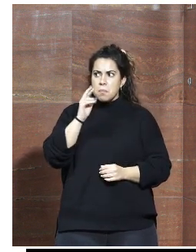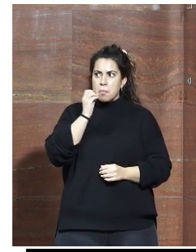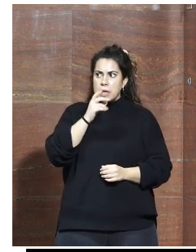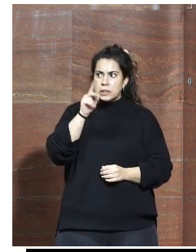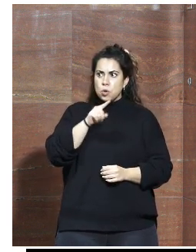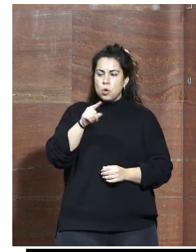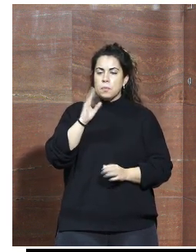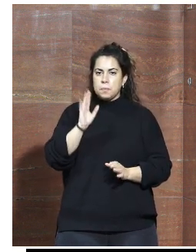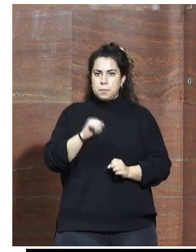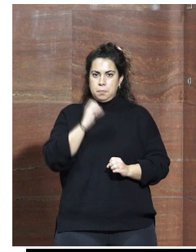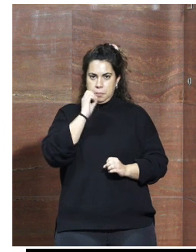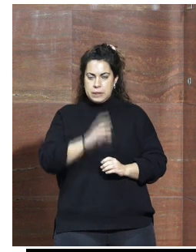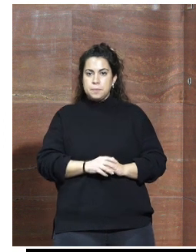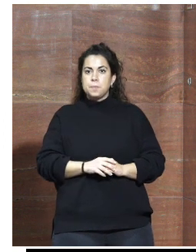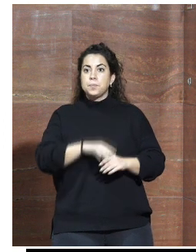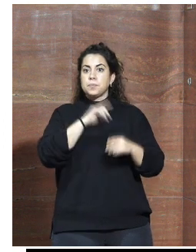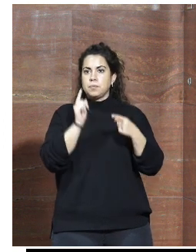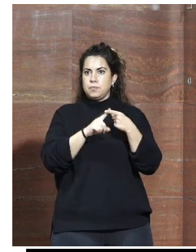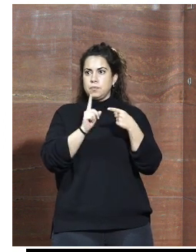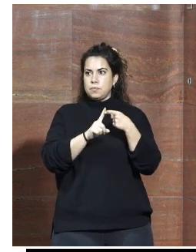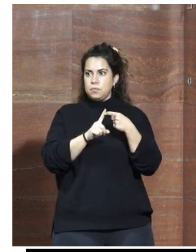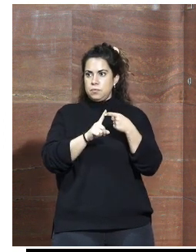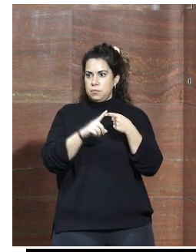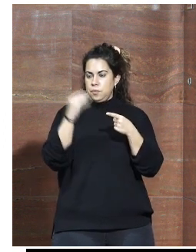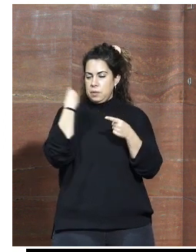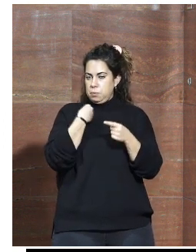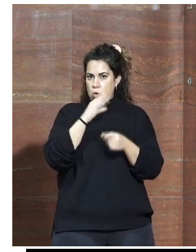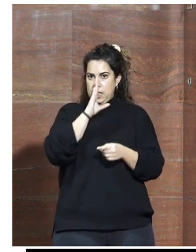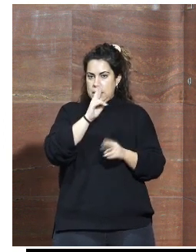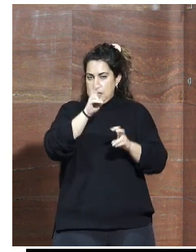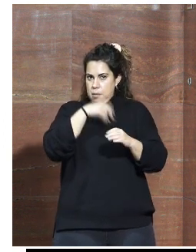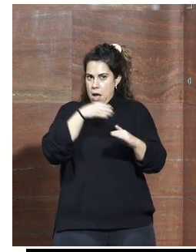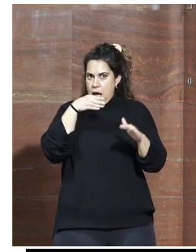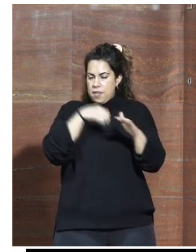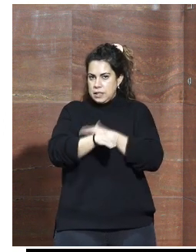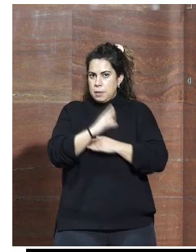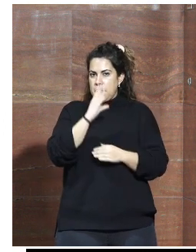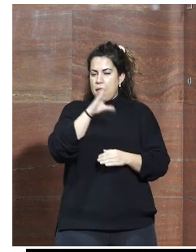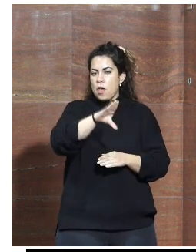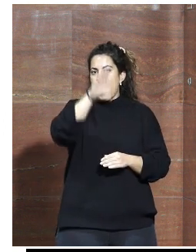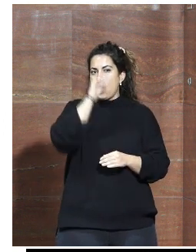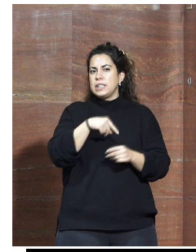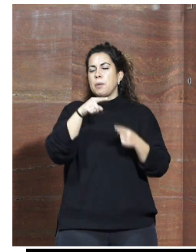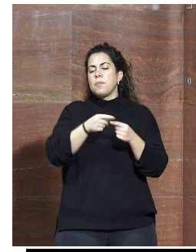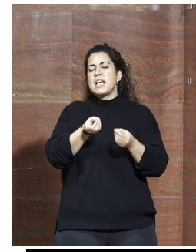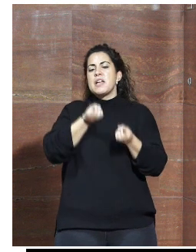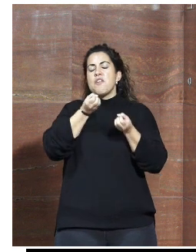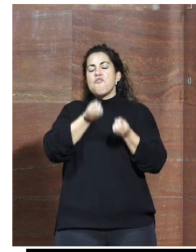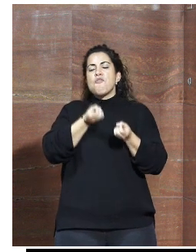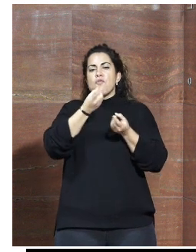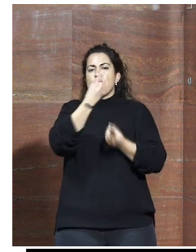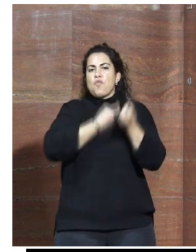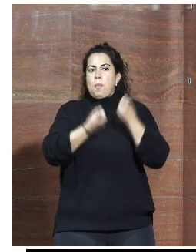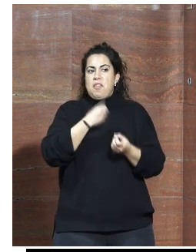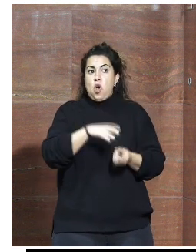vale. La primera es, y volvemos sí que cosas directas con la accesibilidad cognitiva, información comprensible, corta, clara